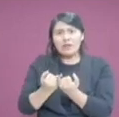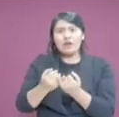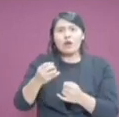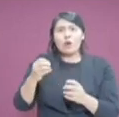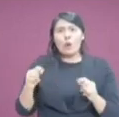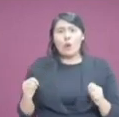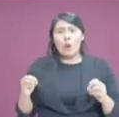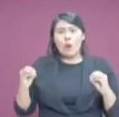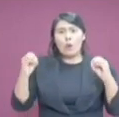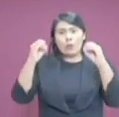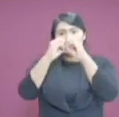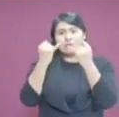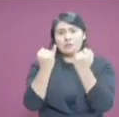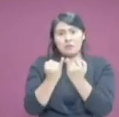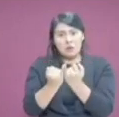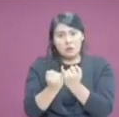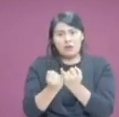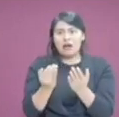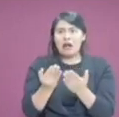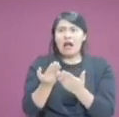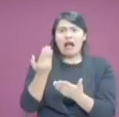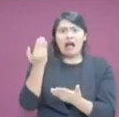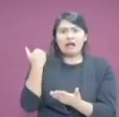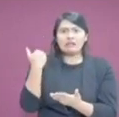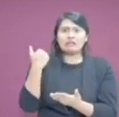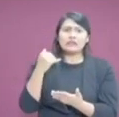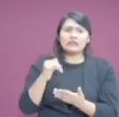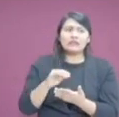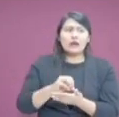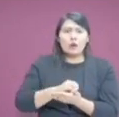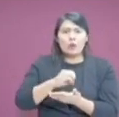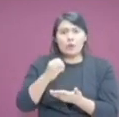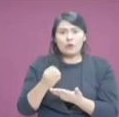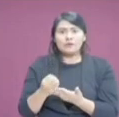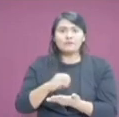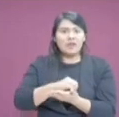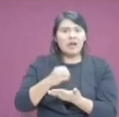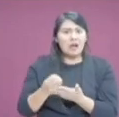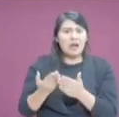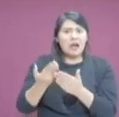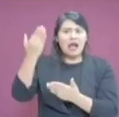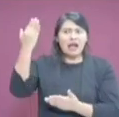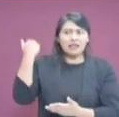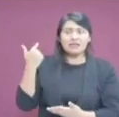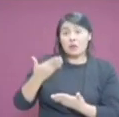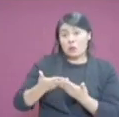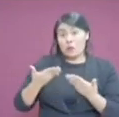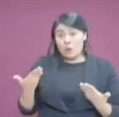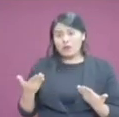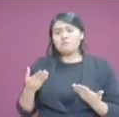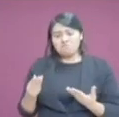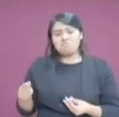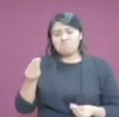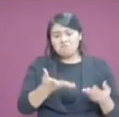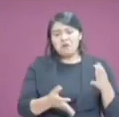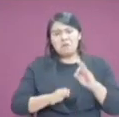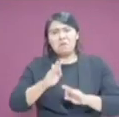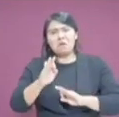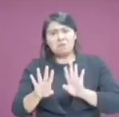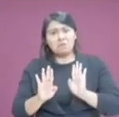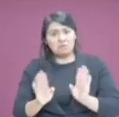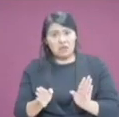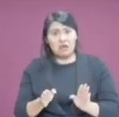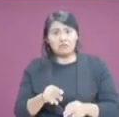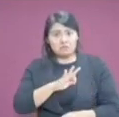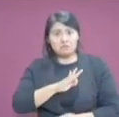las ruinas en que lo dejaron y hoy está equipado y funcionando y por el momento también